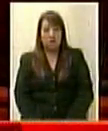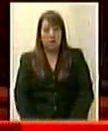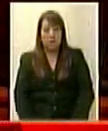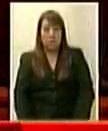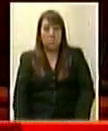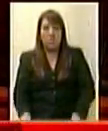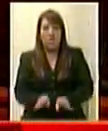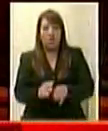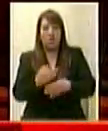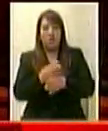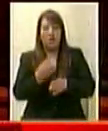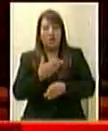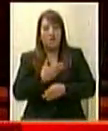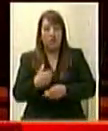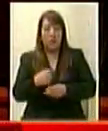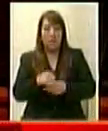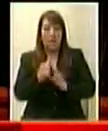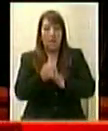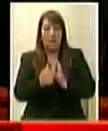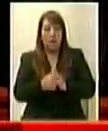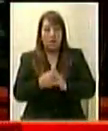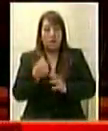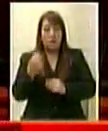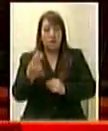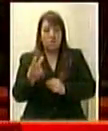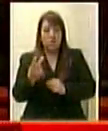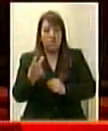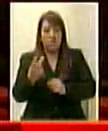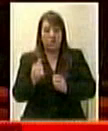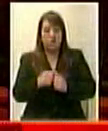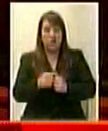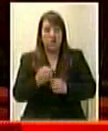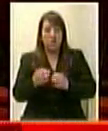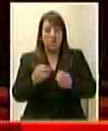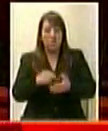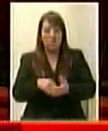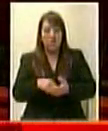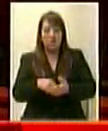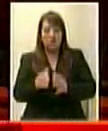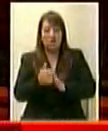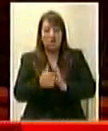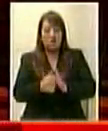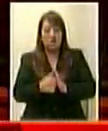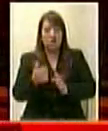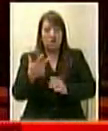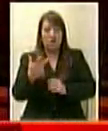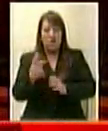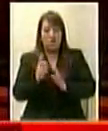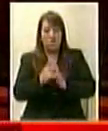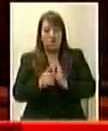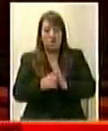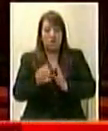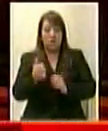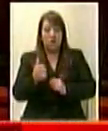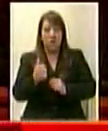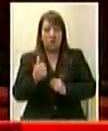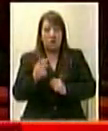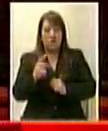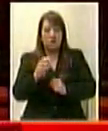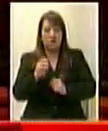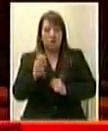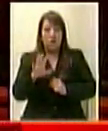condición, presidente, en el artículo 2, la precisión del artículo 3 del decreto supremo,